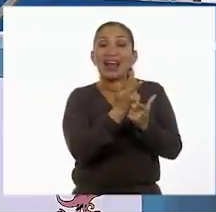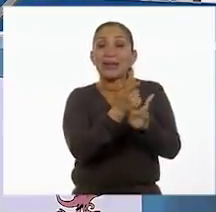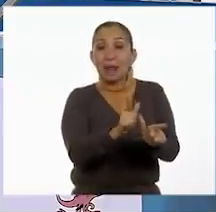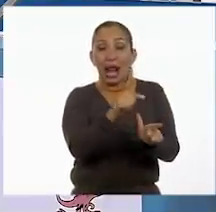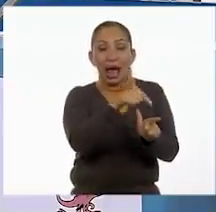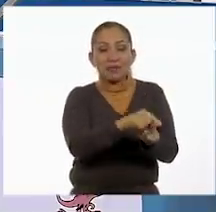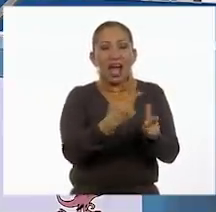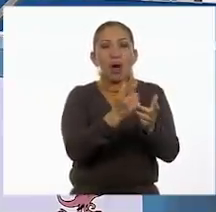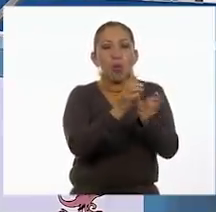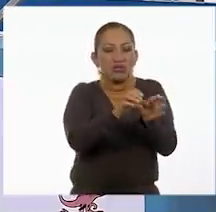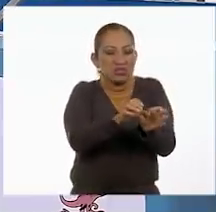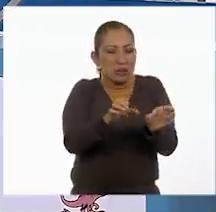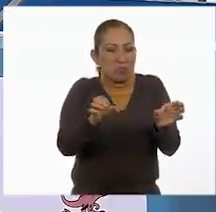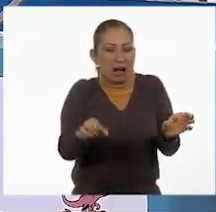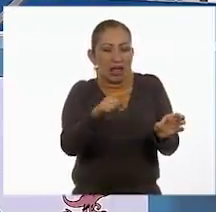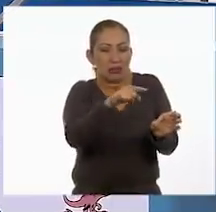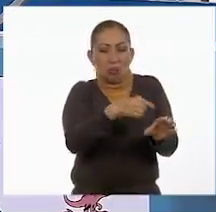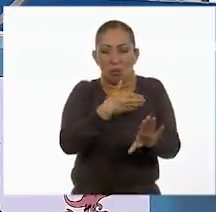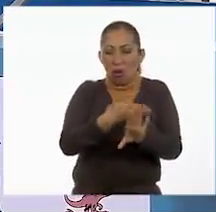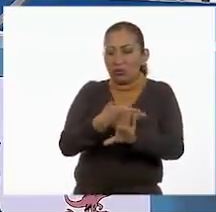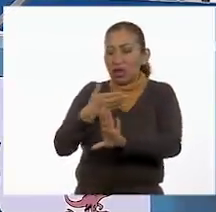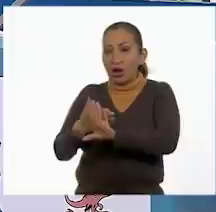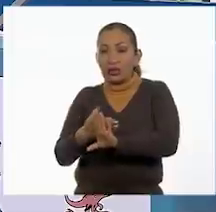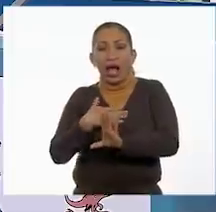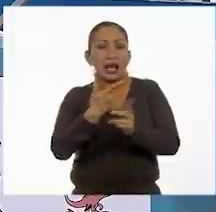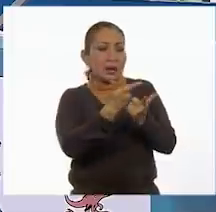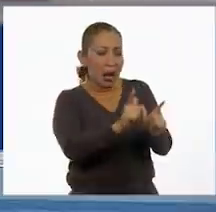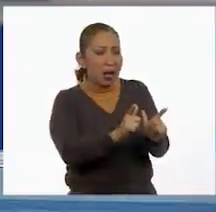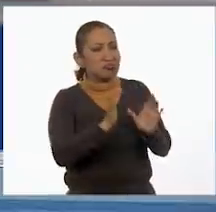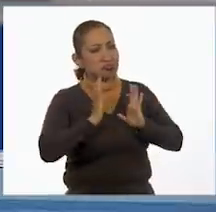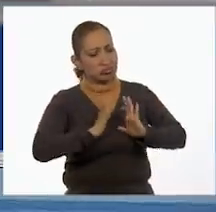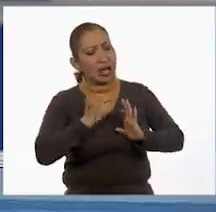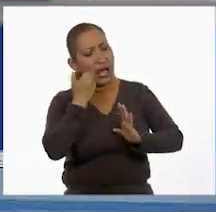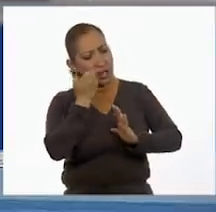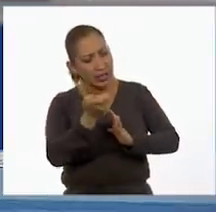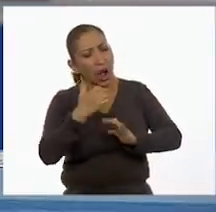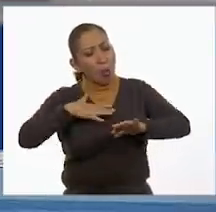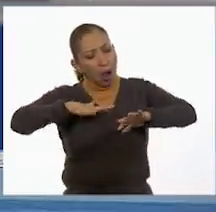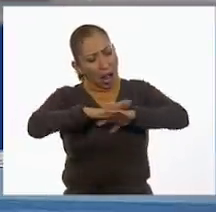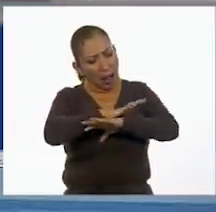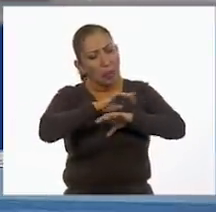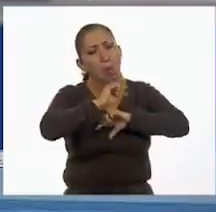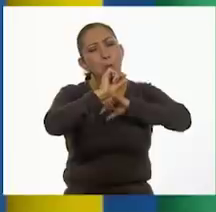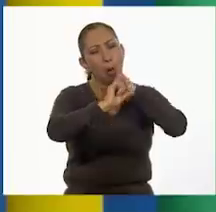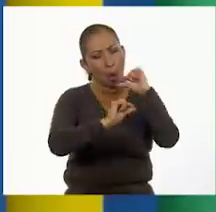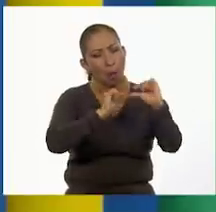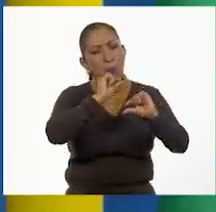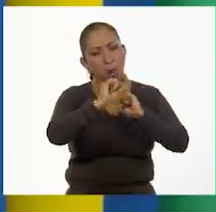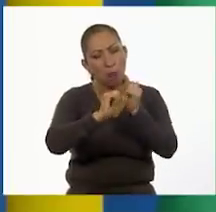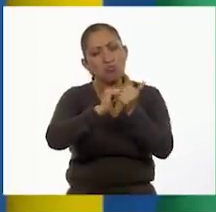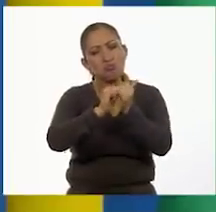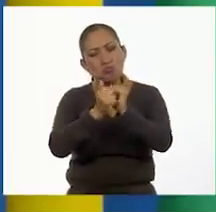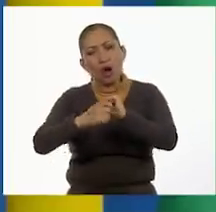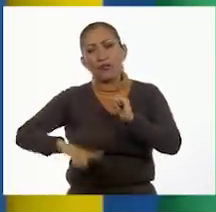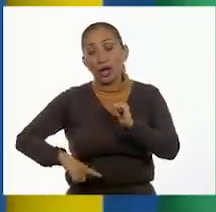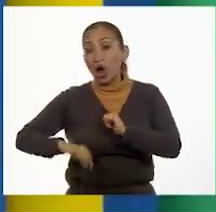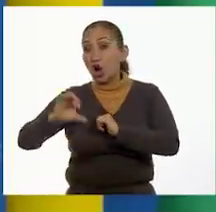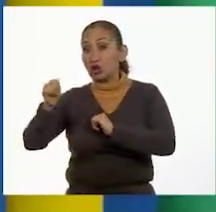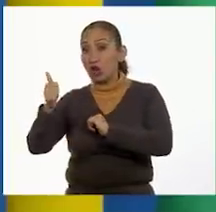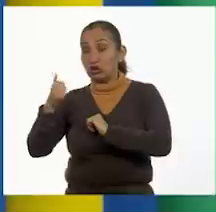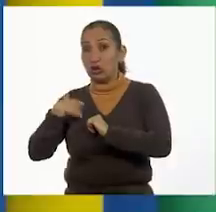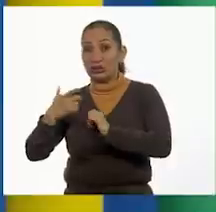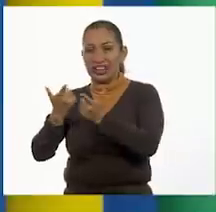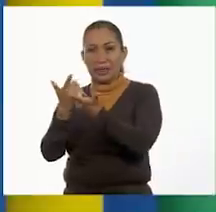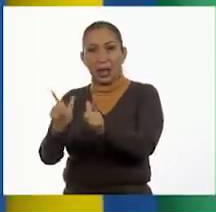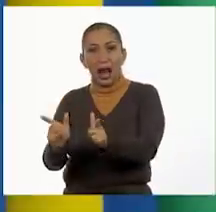y bandos rivales. Existían los liberales moderados, que abogaban por hacer las reformas poco a poco, y estaban también los liberales